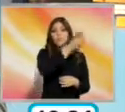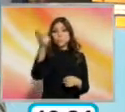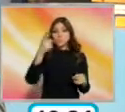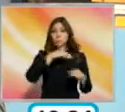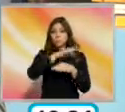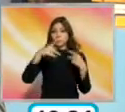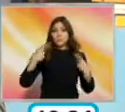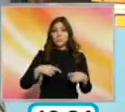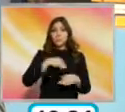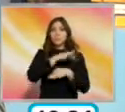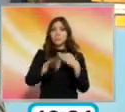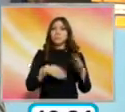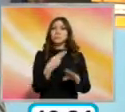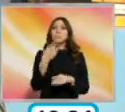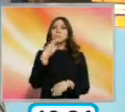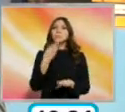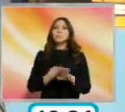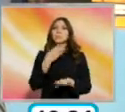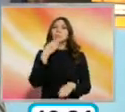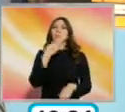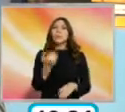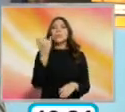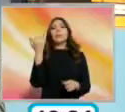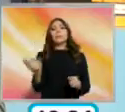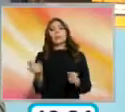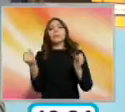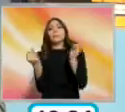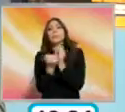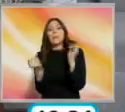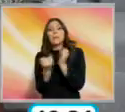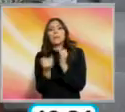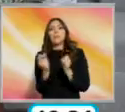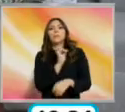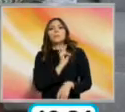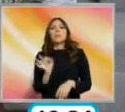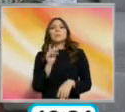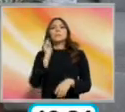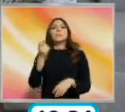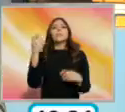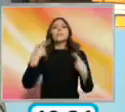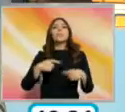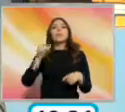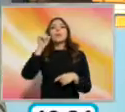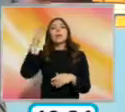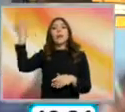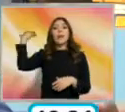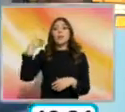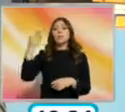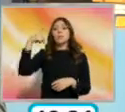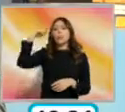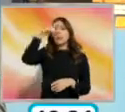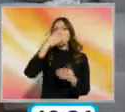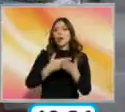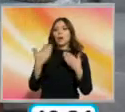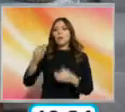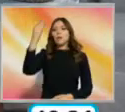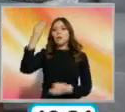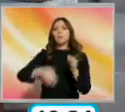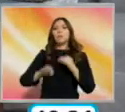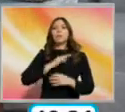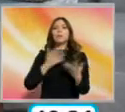esto ha tenido mucho éxito y además al mismo tiempo ha logrado algo que había costado mucho trabajo antes en beneficio de los autores y